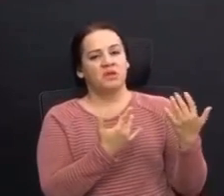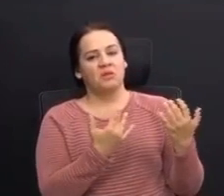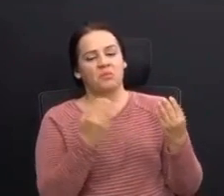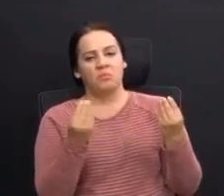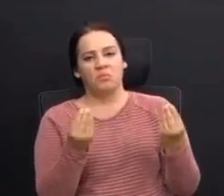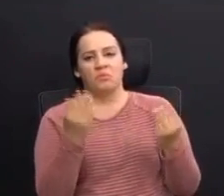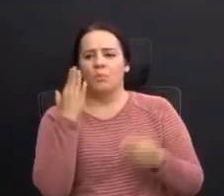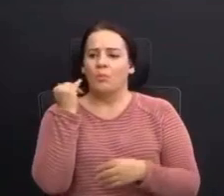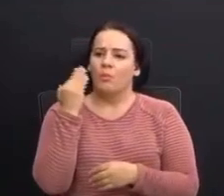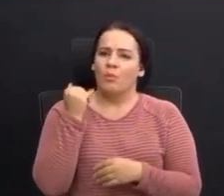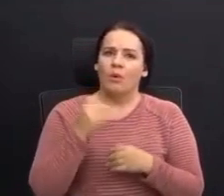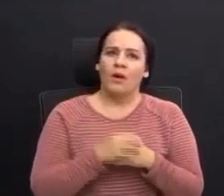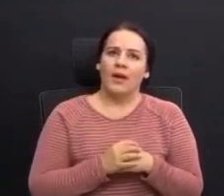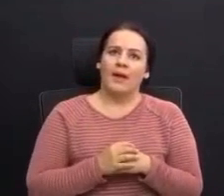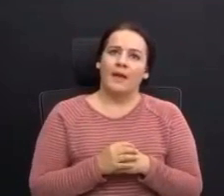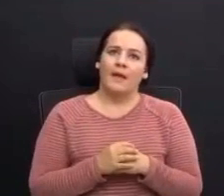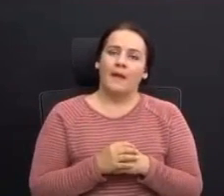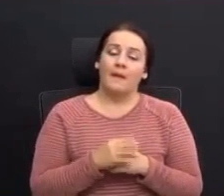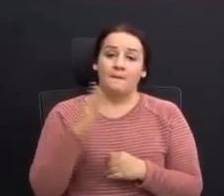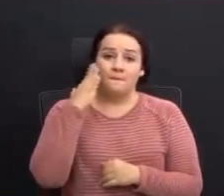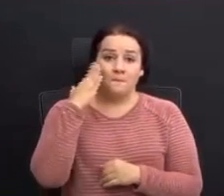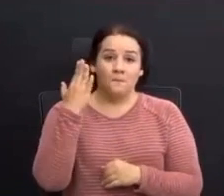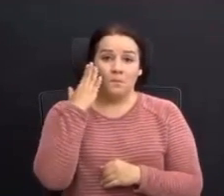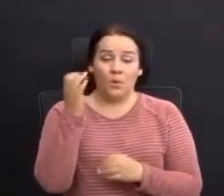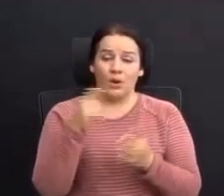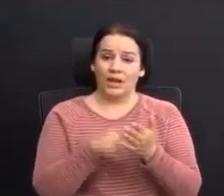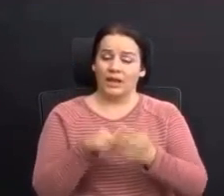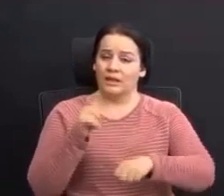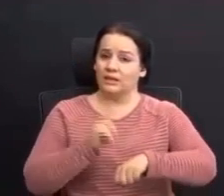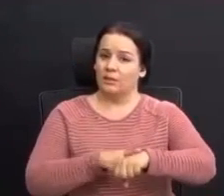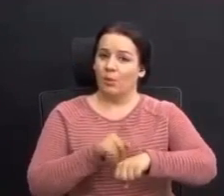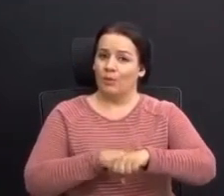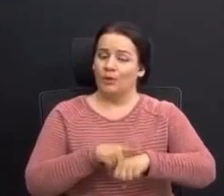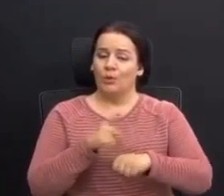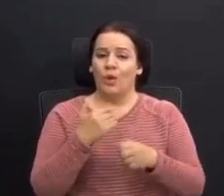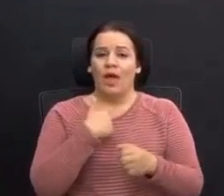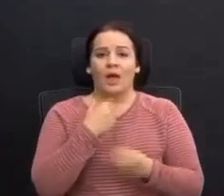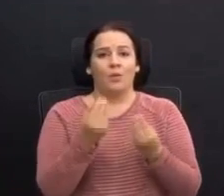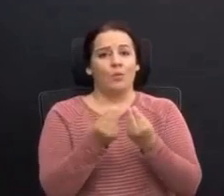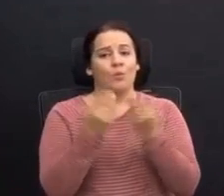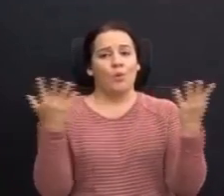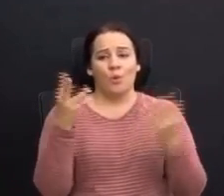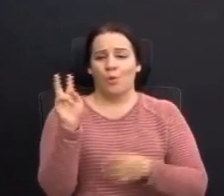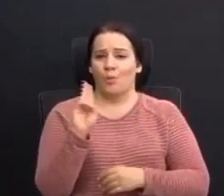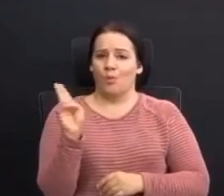¿Por qué? Porque en este momento hay un montón de urgencias.